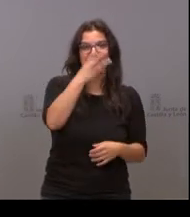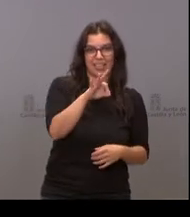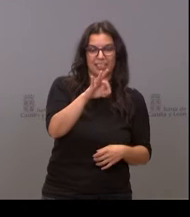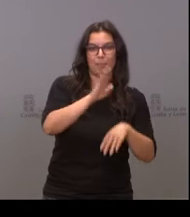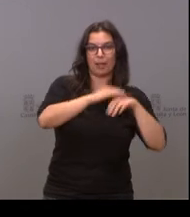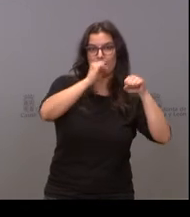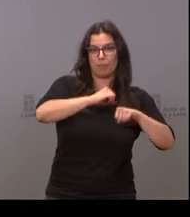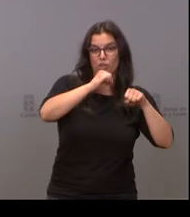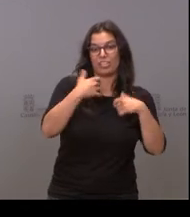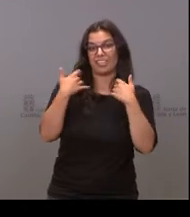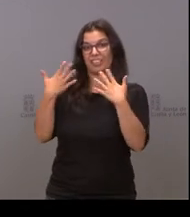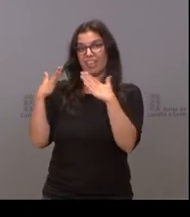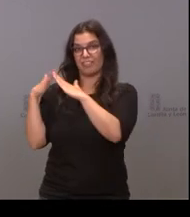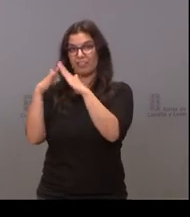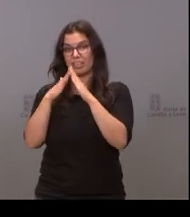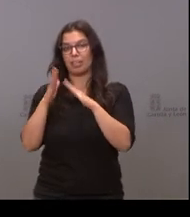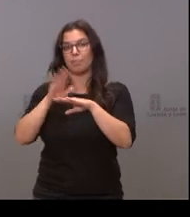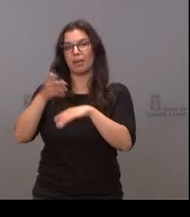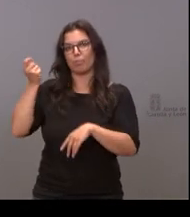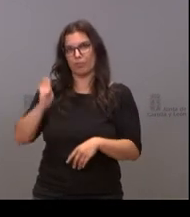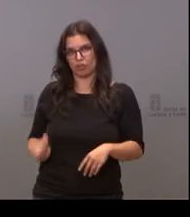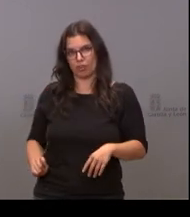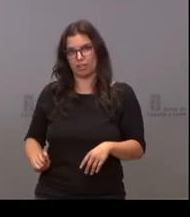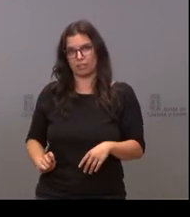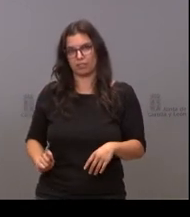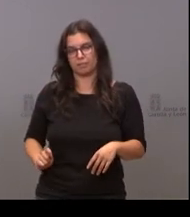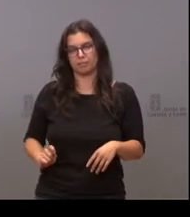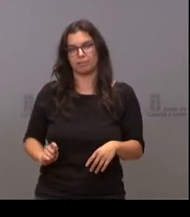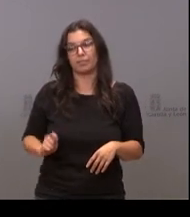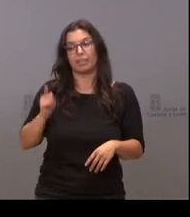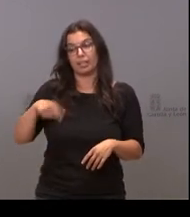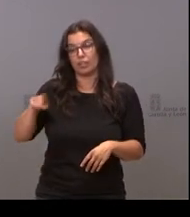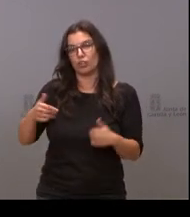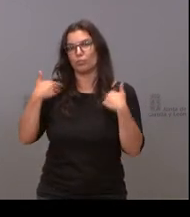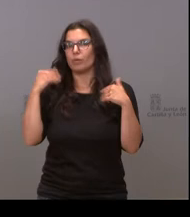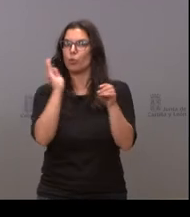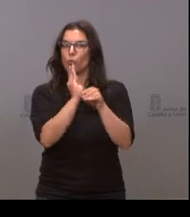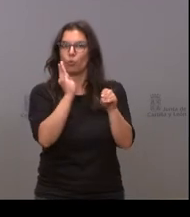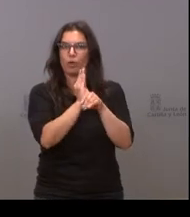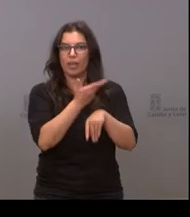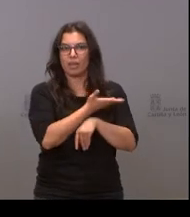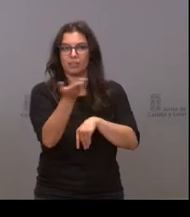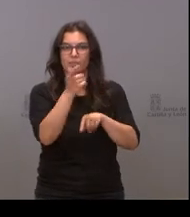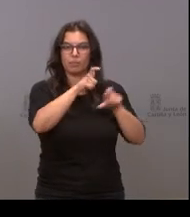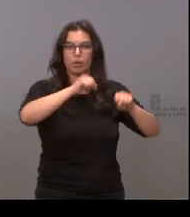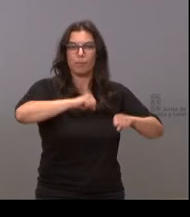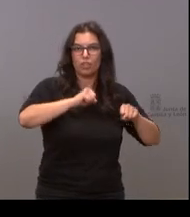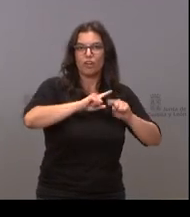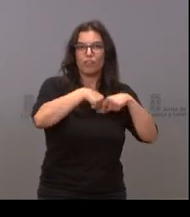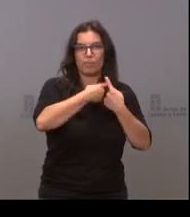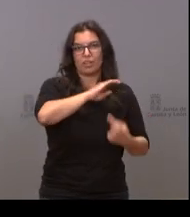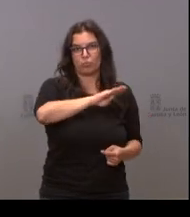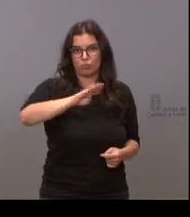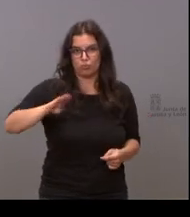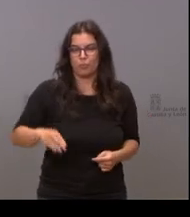10 viviendas para los profesionales que van a cuidar a esas personas mayores ya sus familias vamos